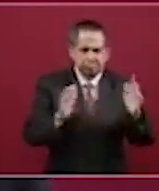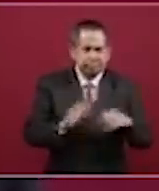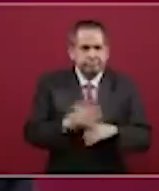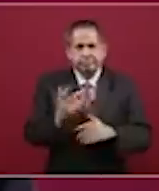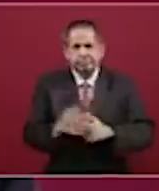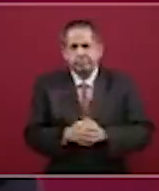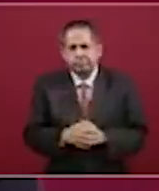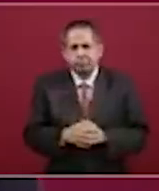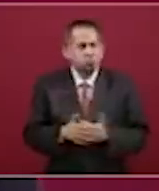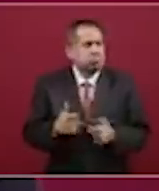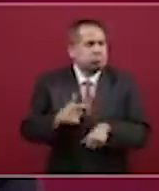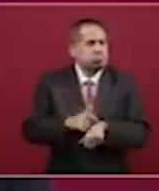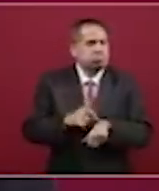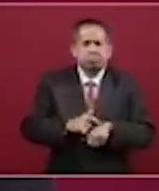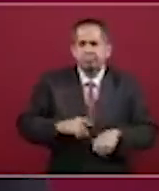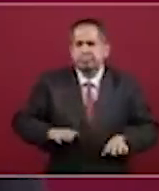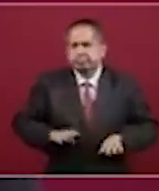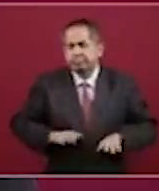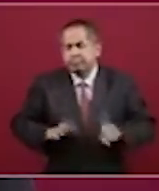porque se ajustó